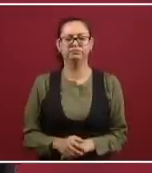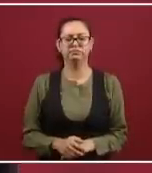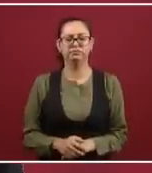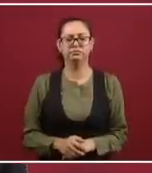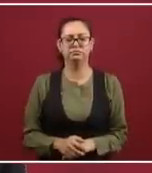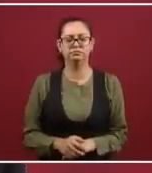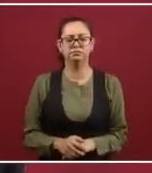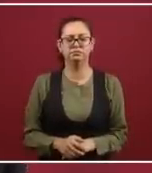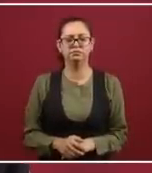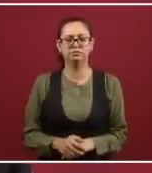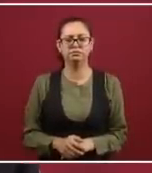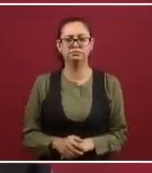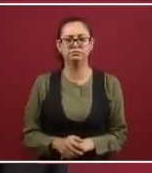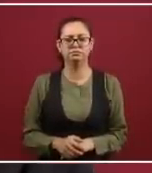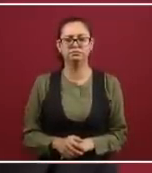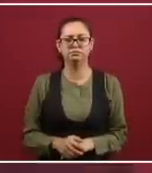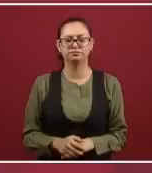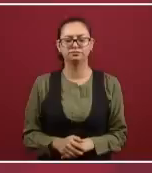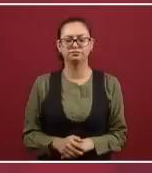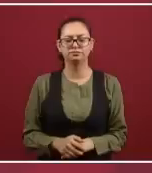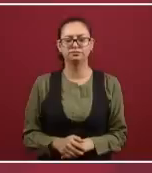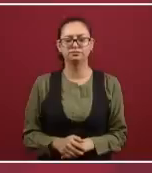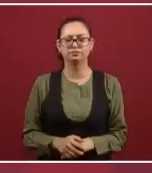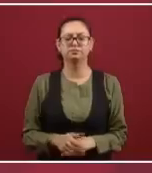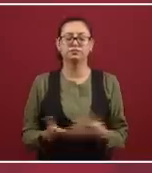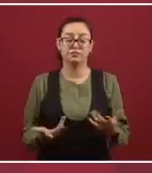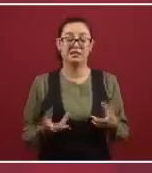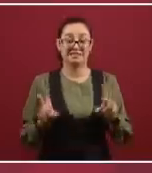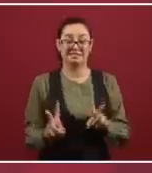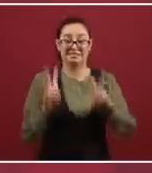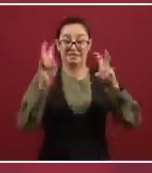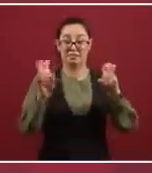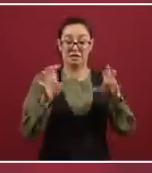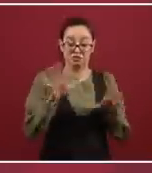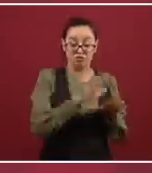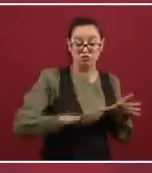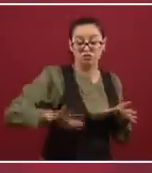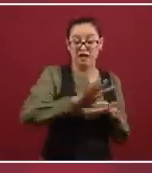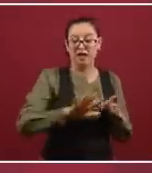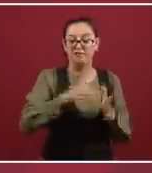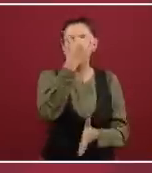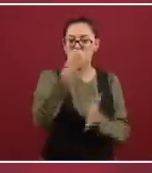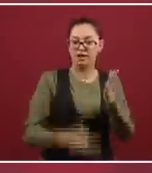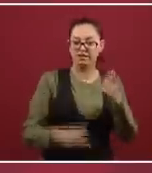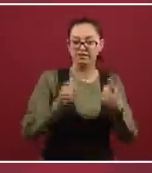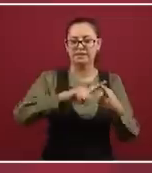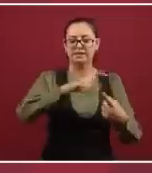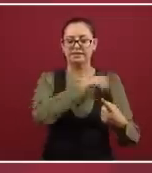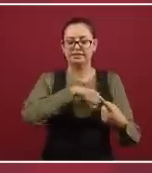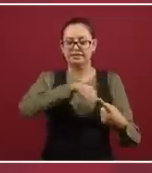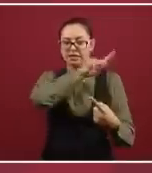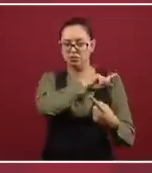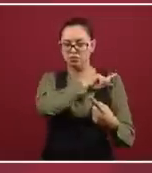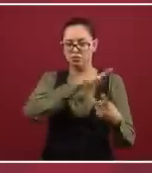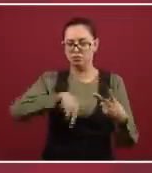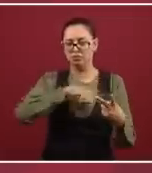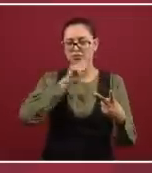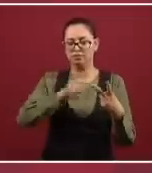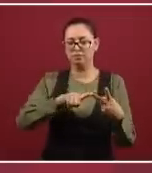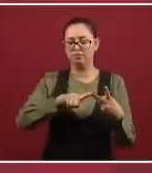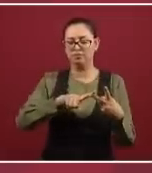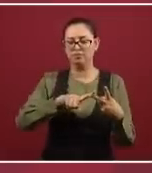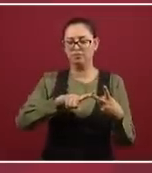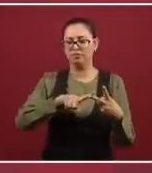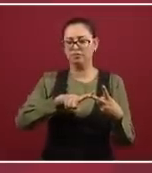Tenemos en lo social como asignatura pendiente lo de la salud y